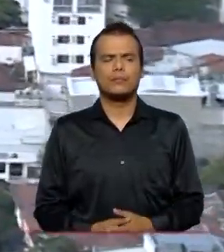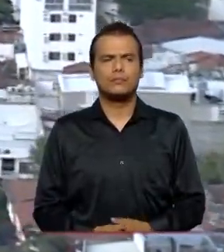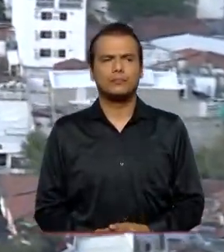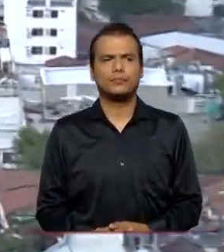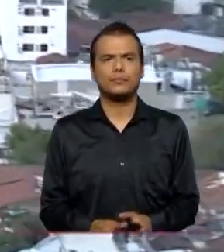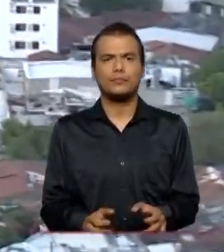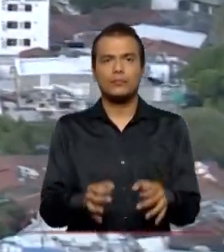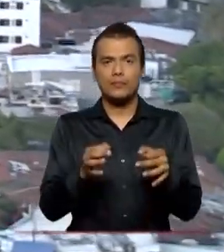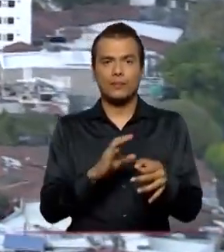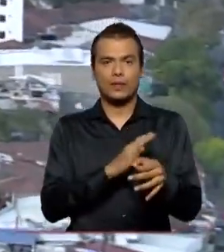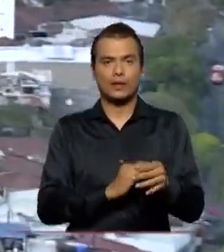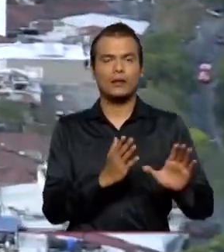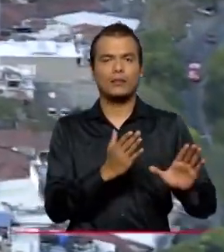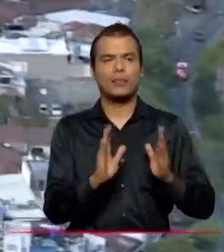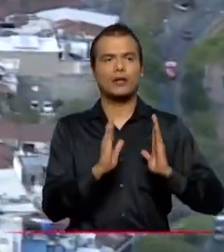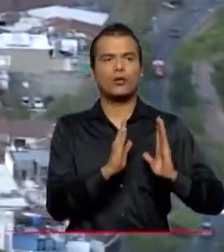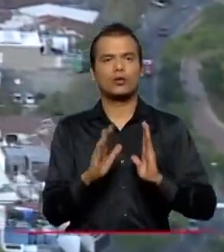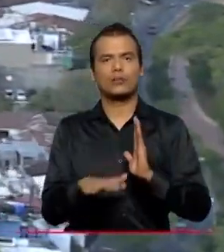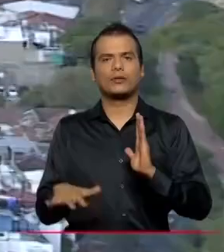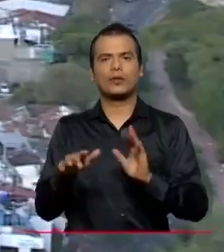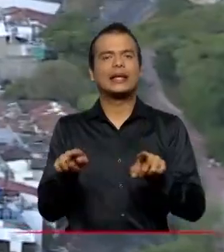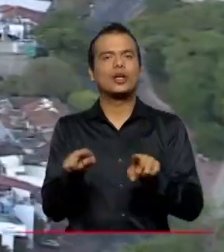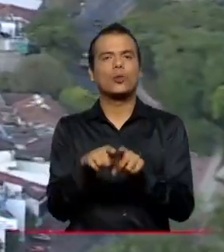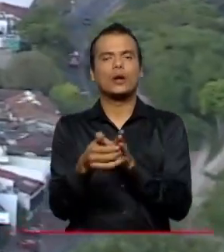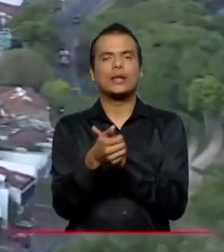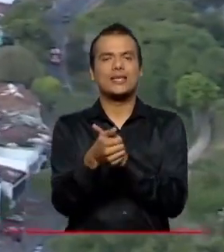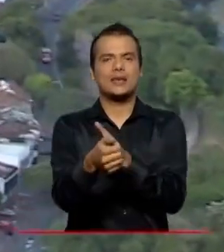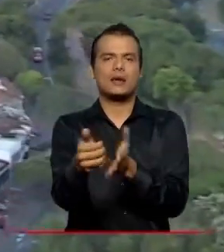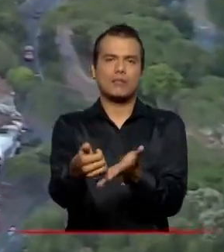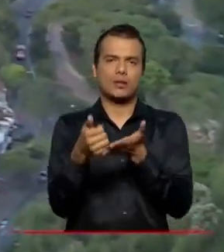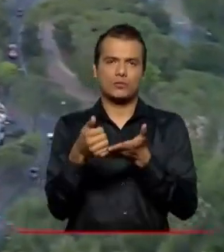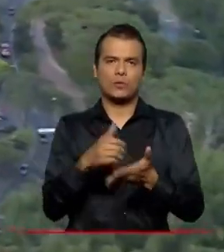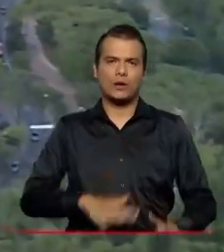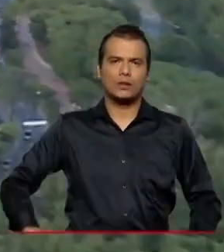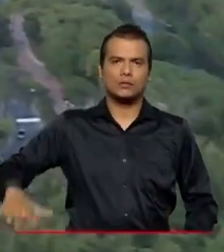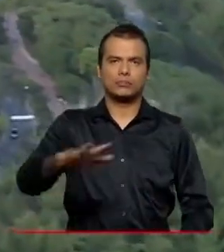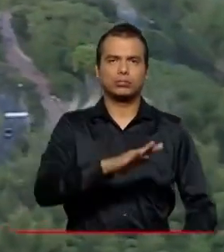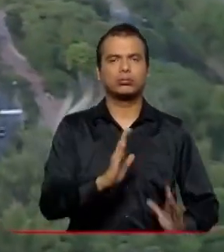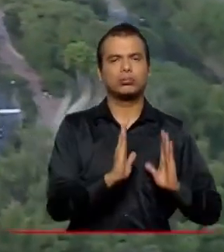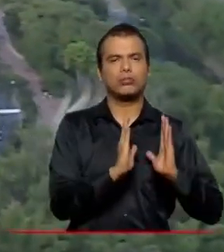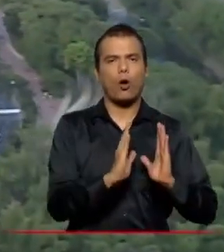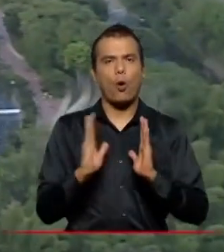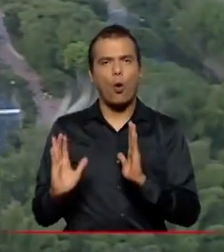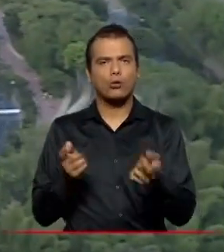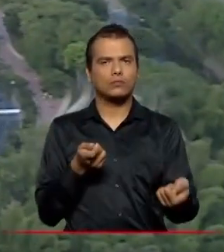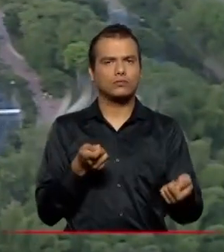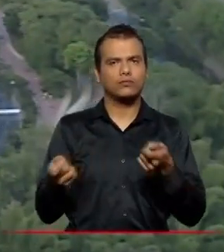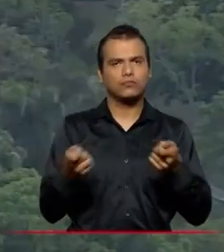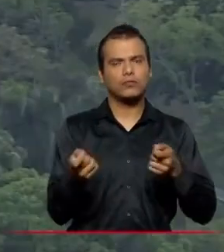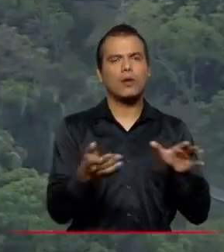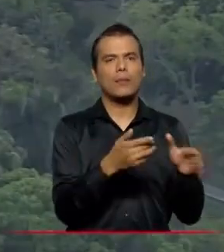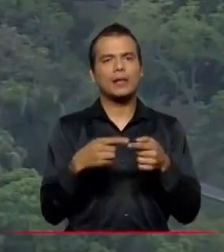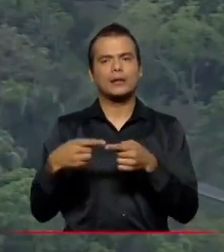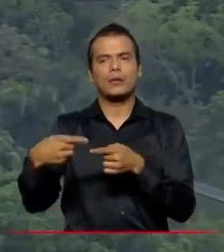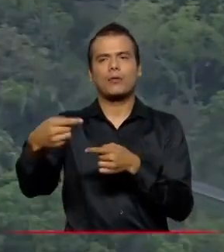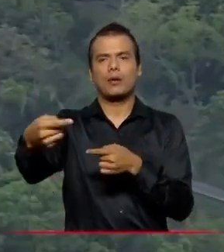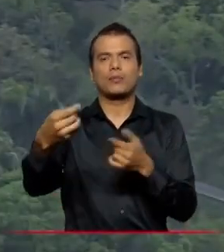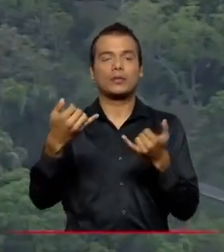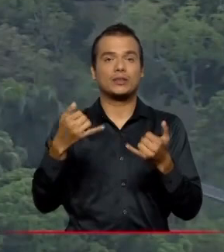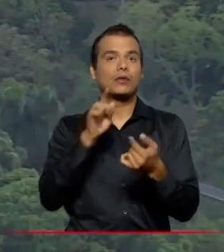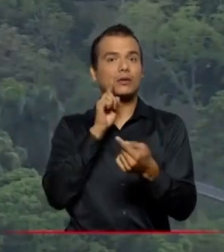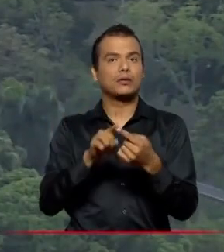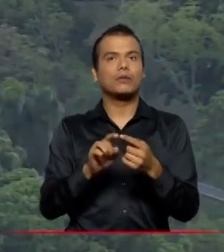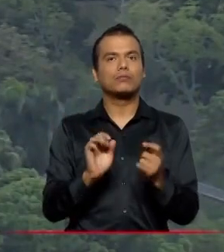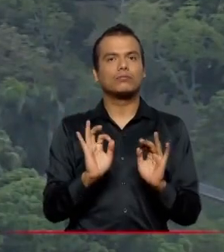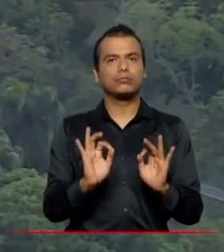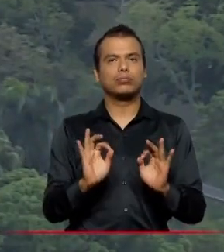El plan de ordenamiento territorial es el instrumento que planifica el territorio para un crecimiento ordenado y sostenible. Pero en Cali recientemente el